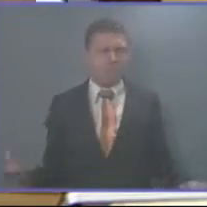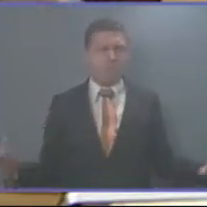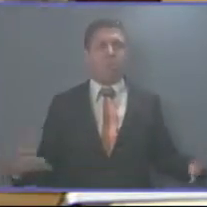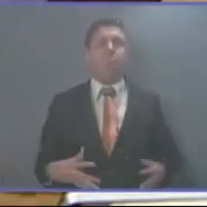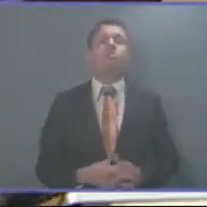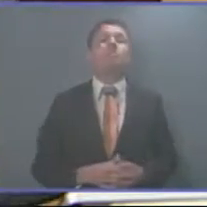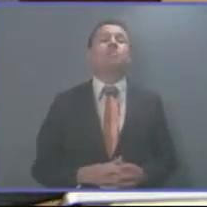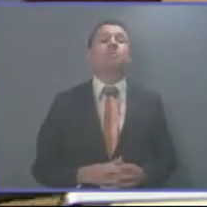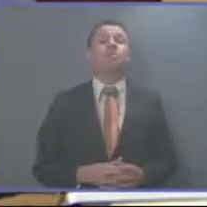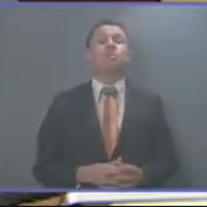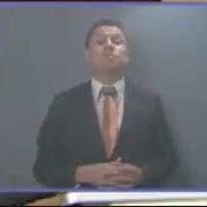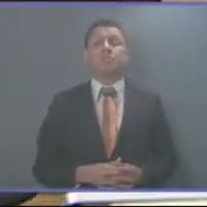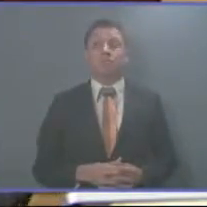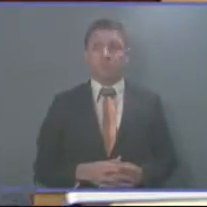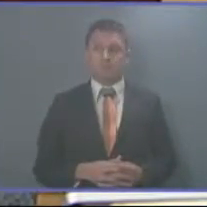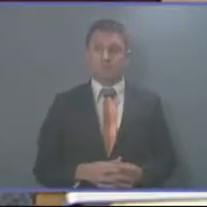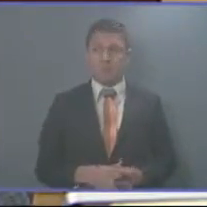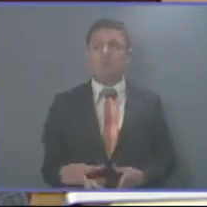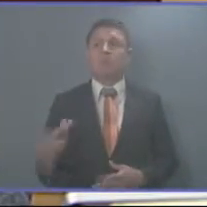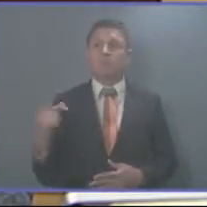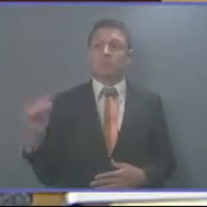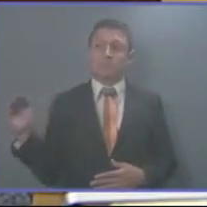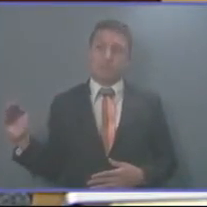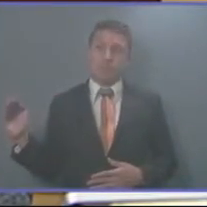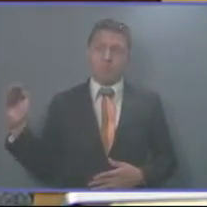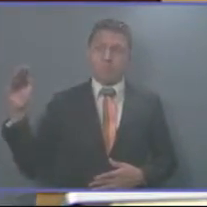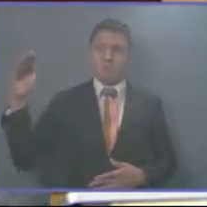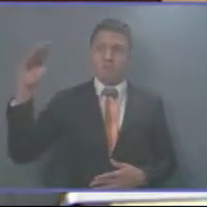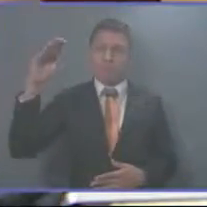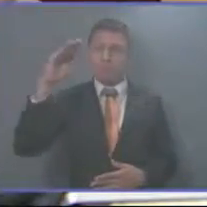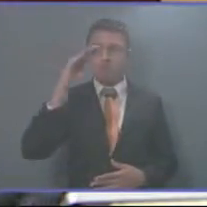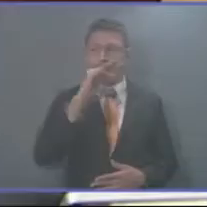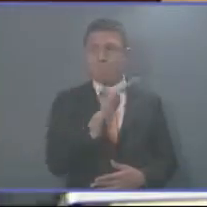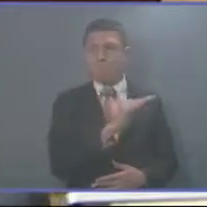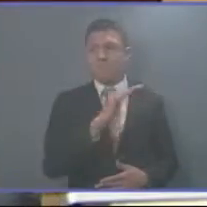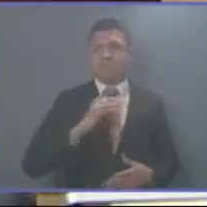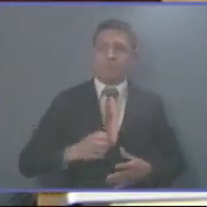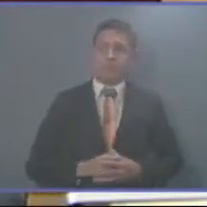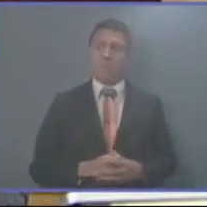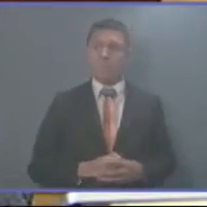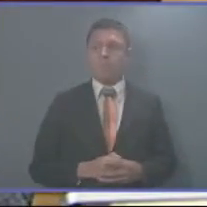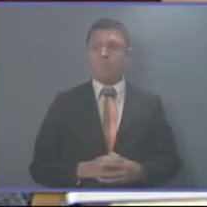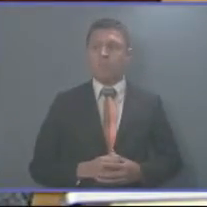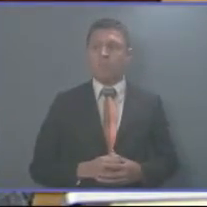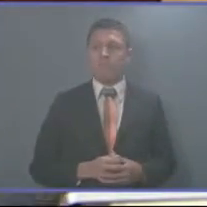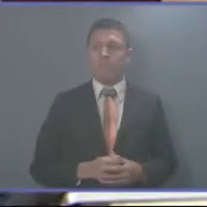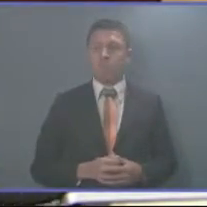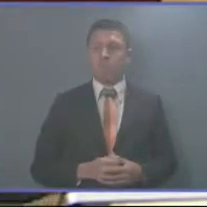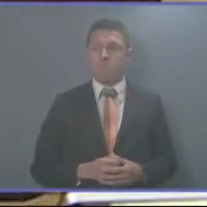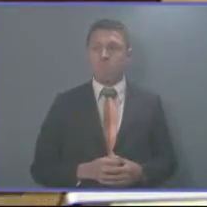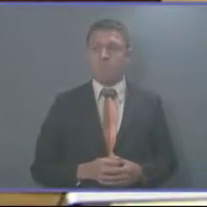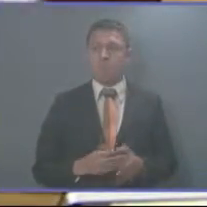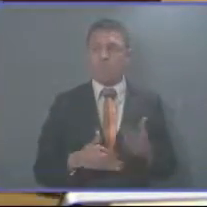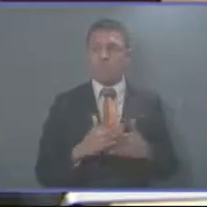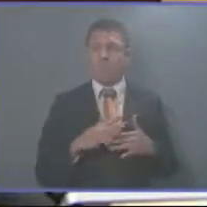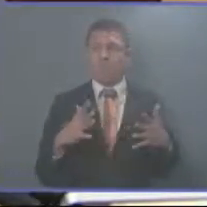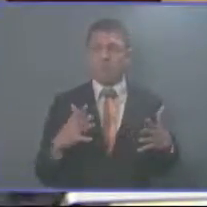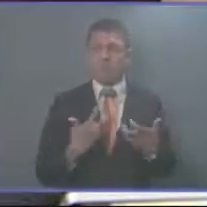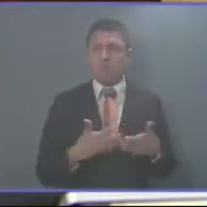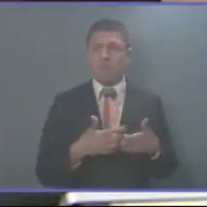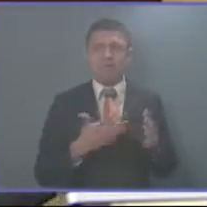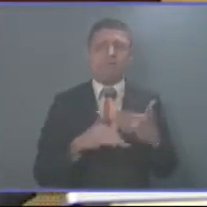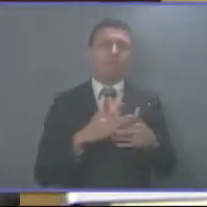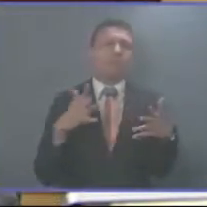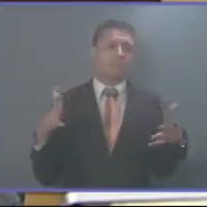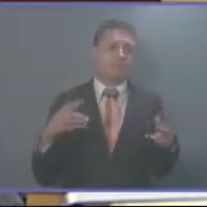Ha crecido el parque aéreo de las naves aéreas aquí. Han crecido las empresas que